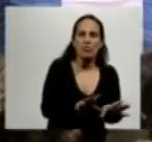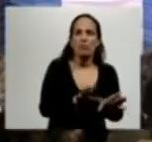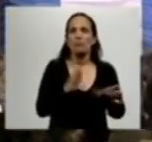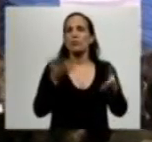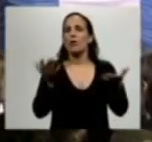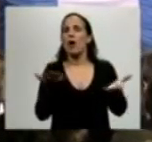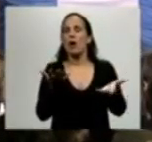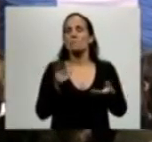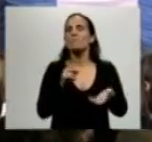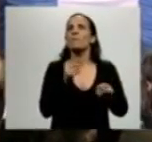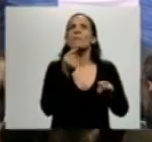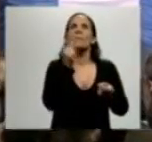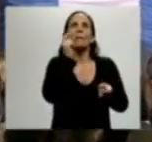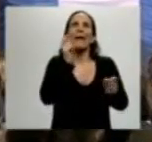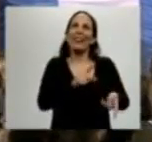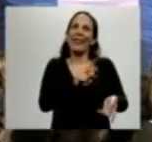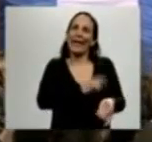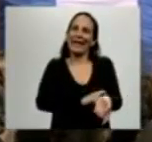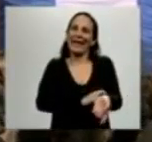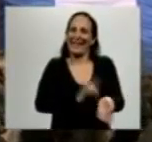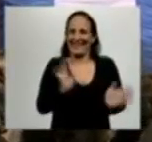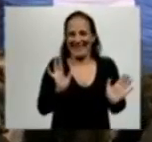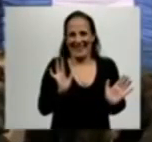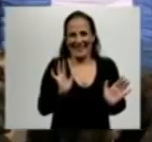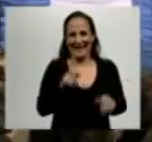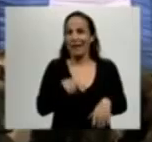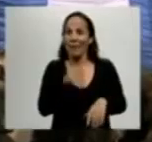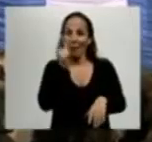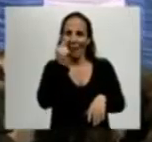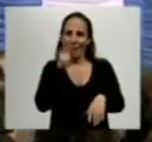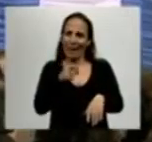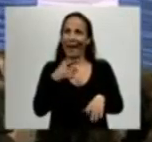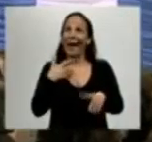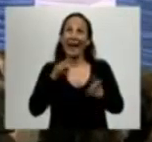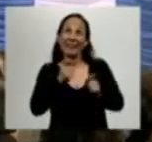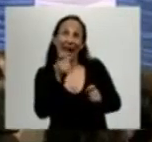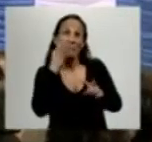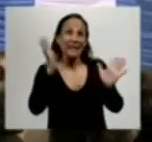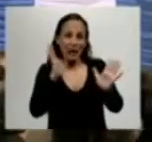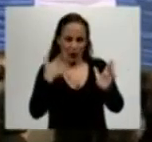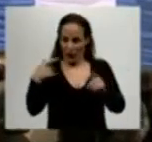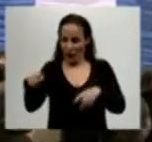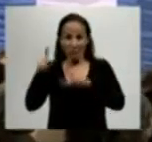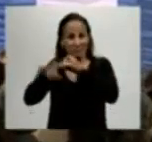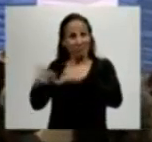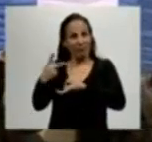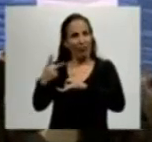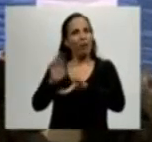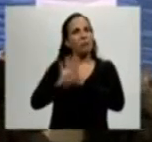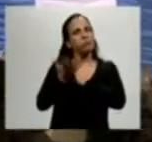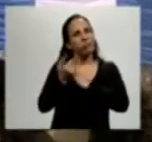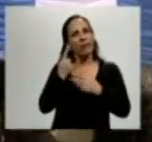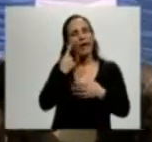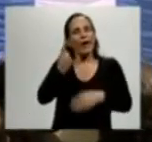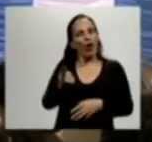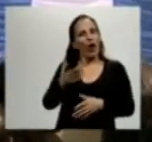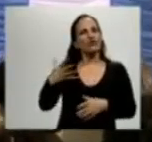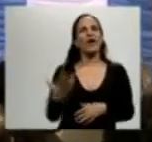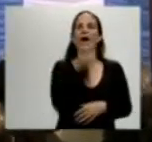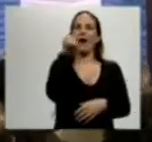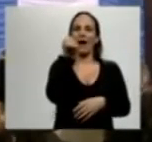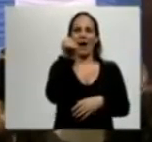digamos, de ADN, como decimos, y a ese padre no se le exige ningún trámite y se le reconoce como adopción